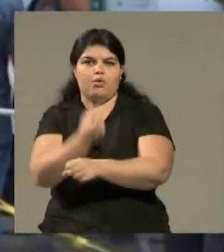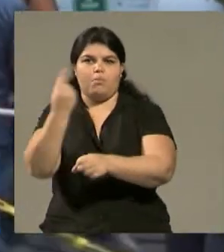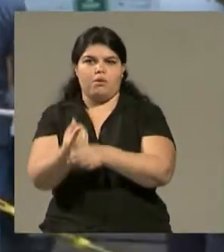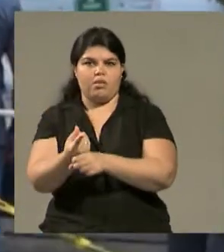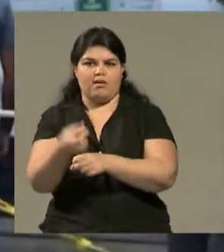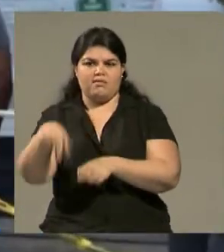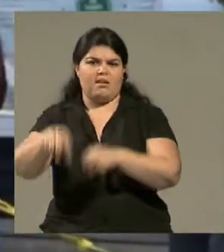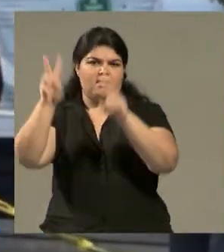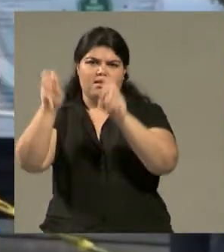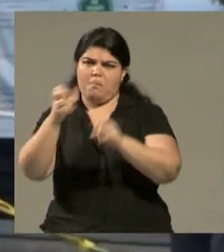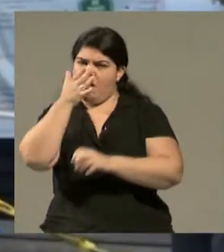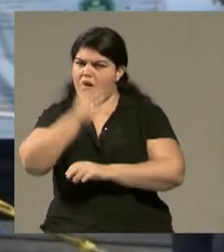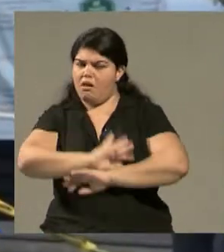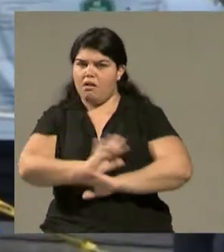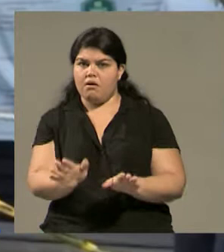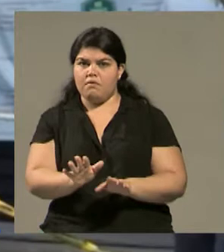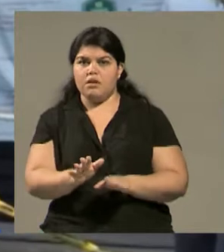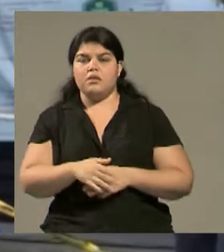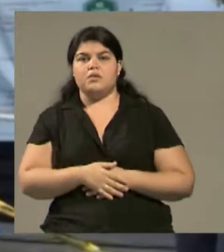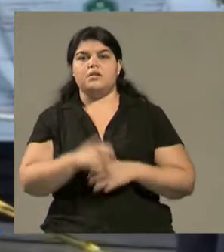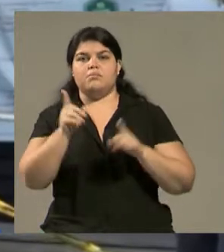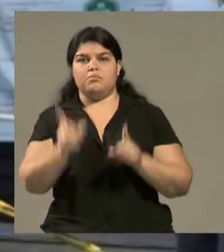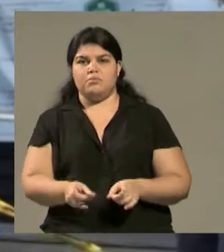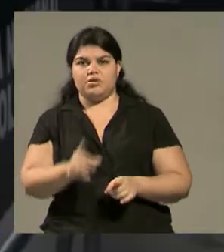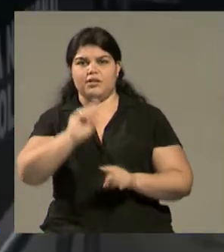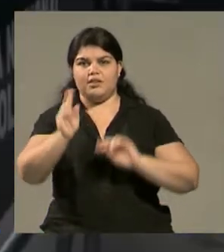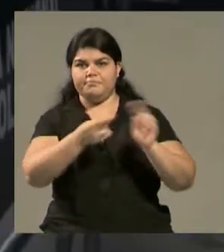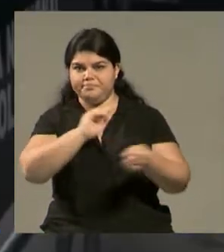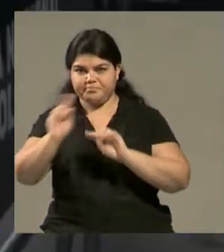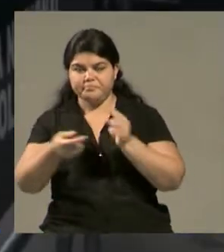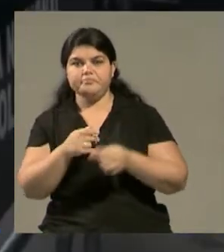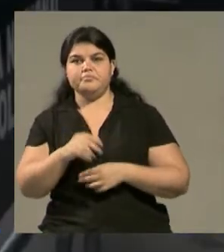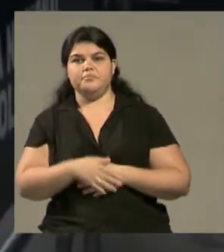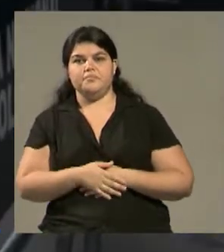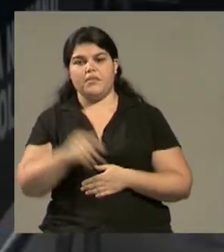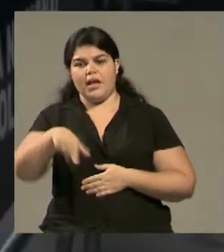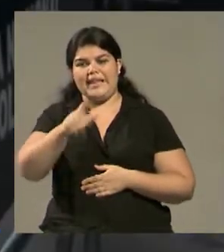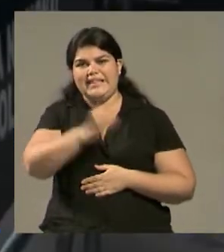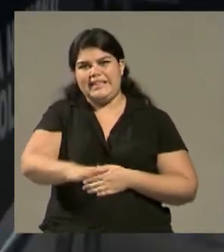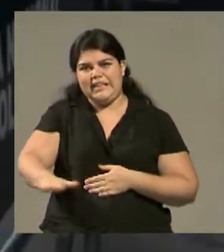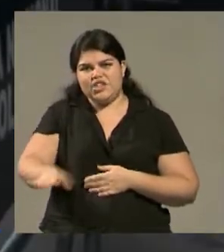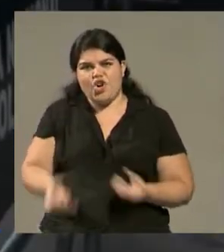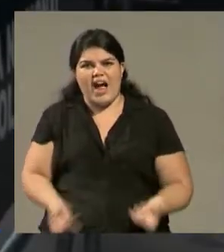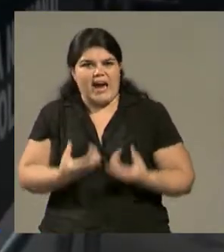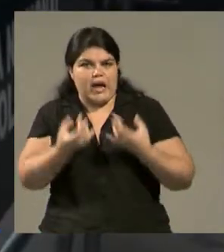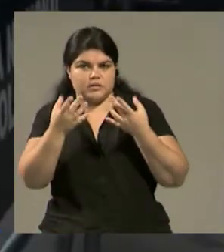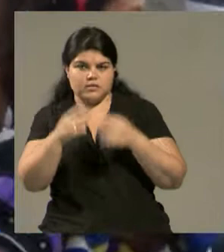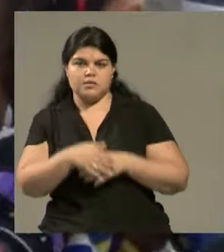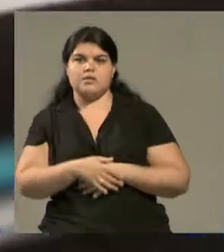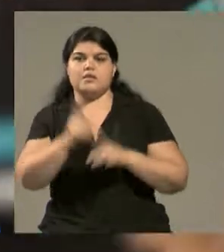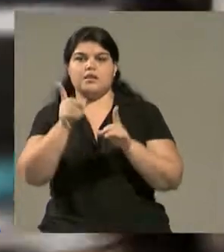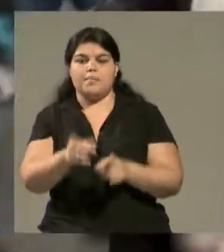tema sumamente grave. La mortalidad que ha habido últimamente, sobre todo niños con cáncer, las personas